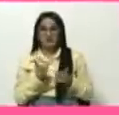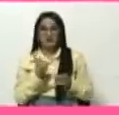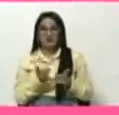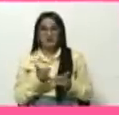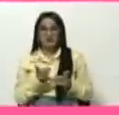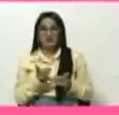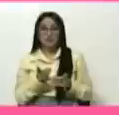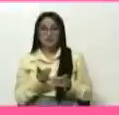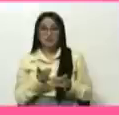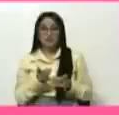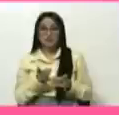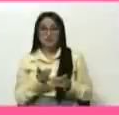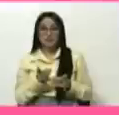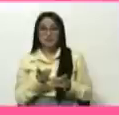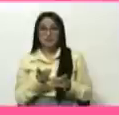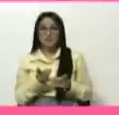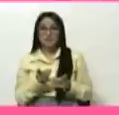tenían